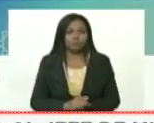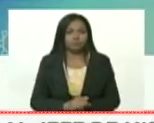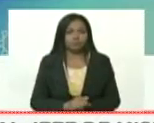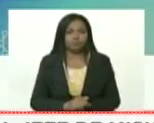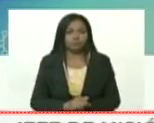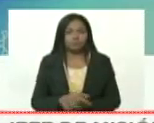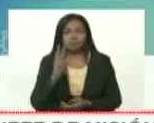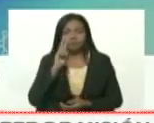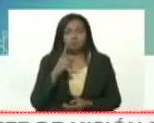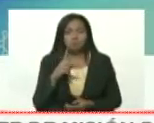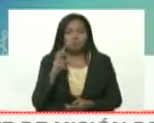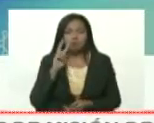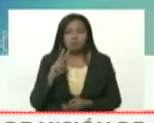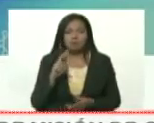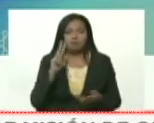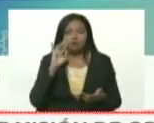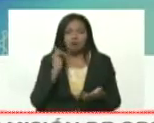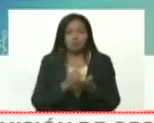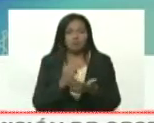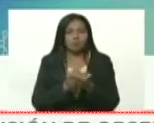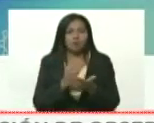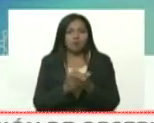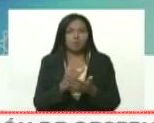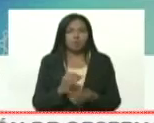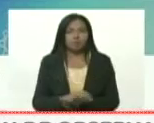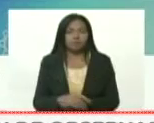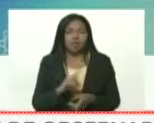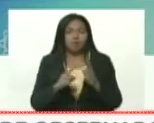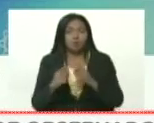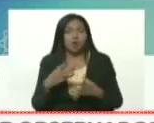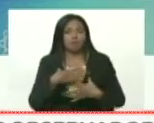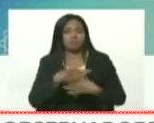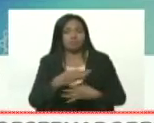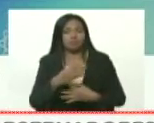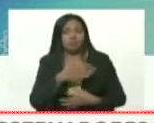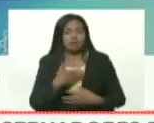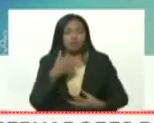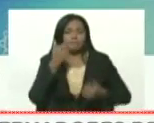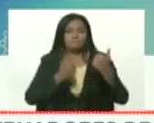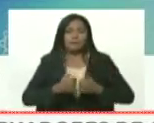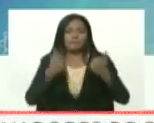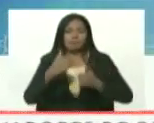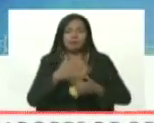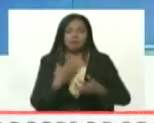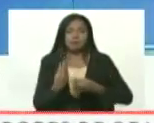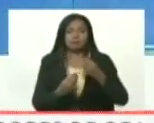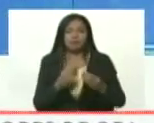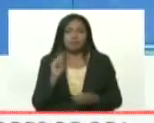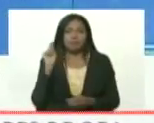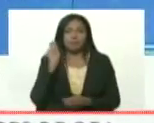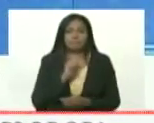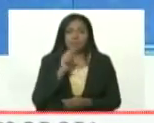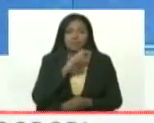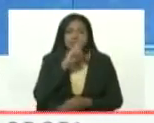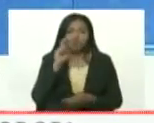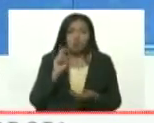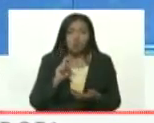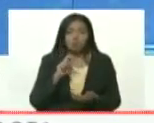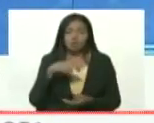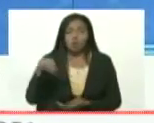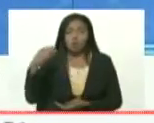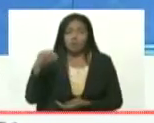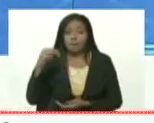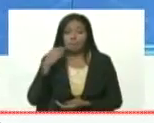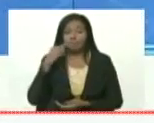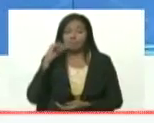por ahí vamos a sacar unas pruebas de unos intentos guarimberos que se pretenden para el mes de noviembre. Así